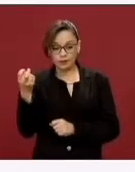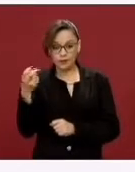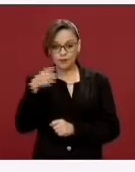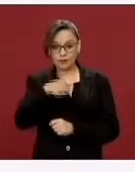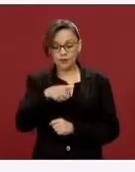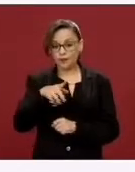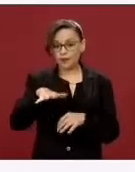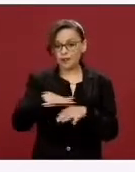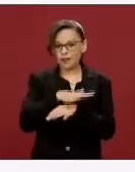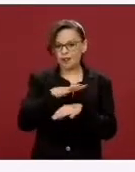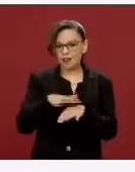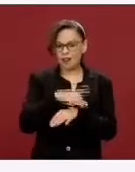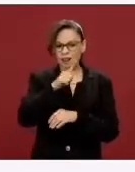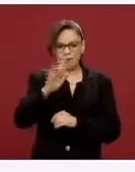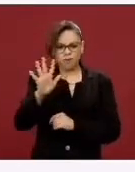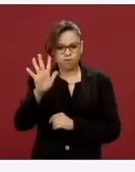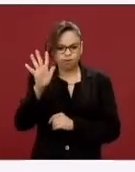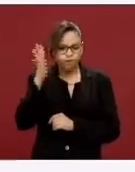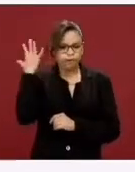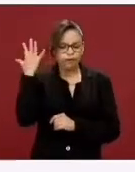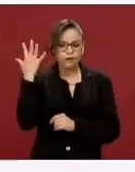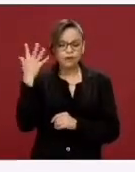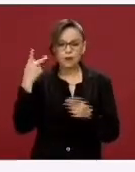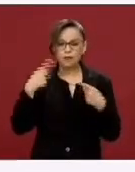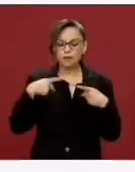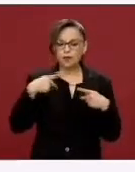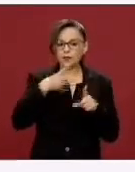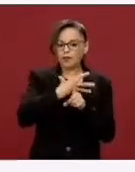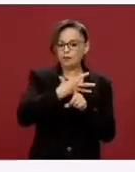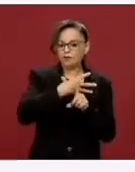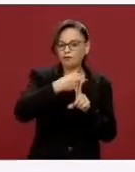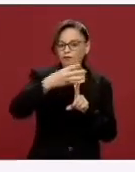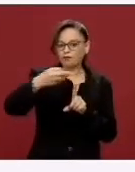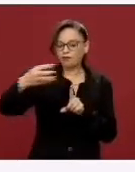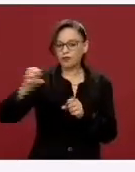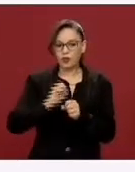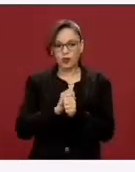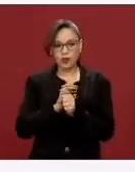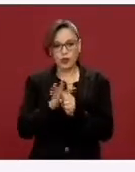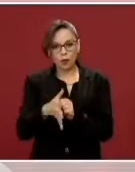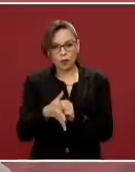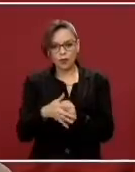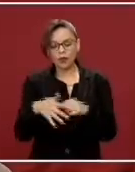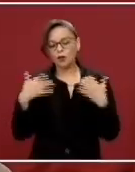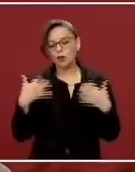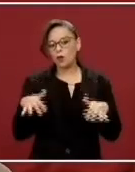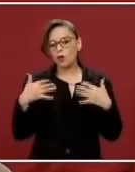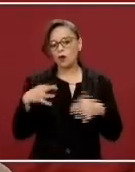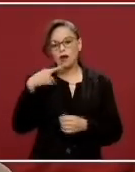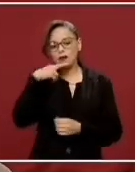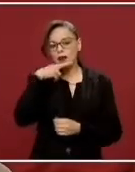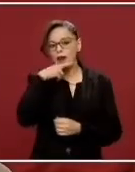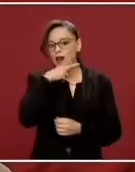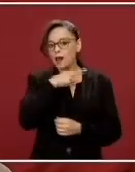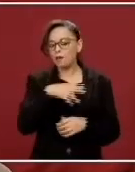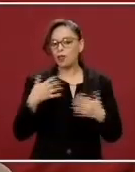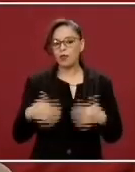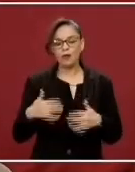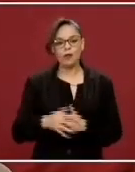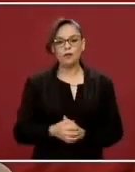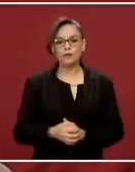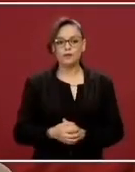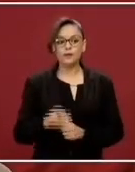cambio, el aumento diario del número de casos se vuelve mucho más rápido. Y eso se